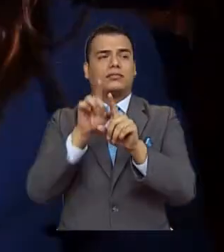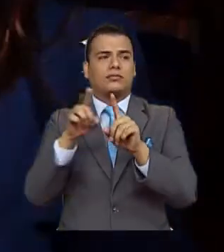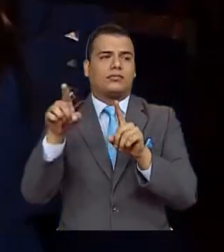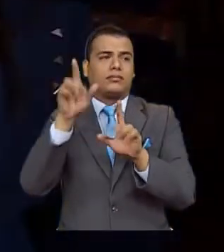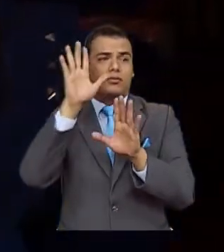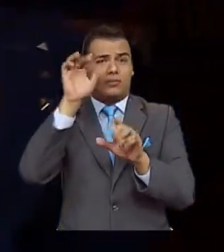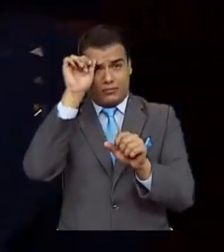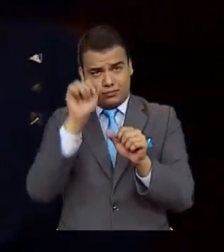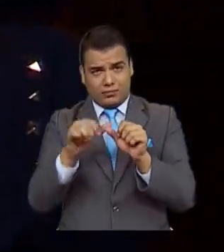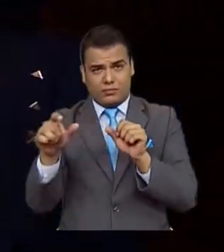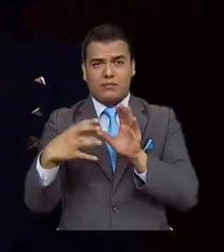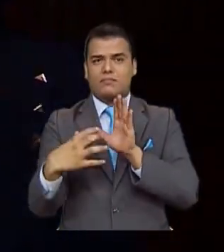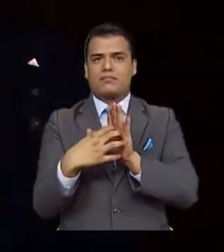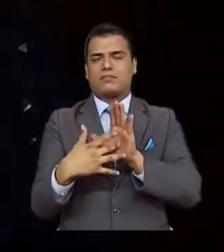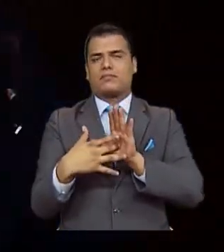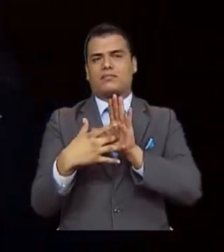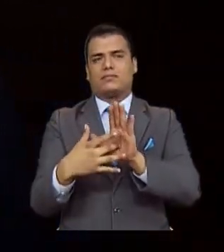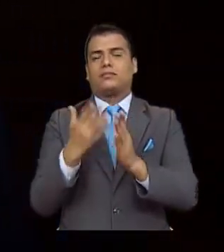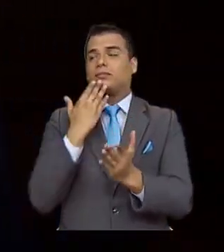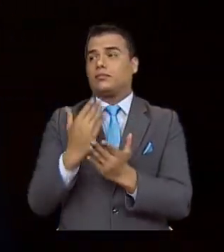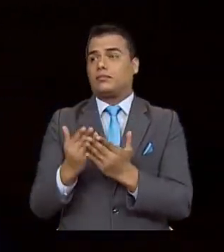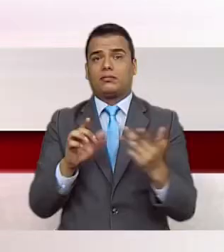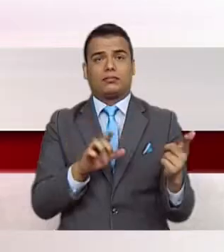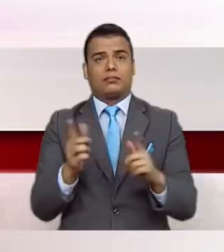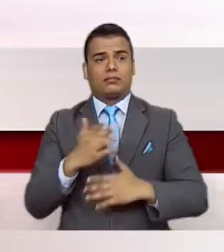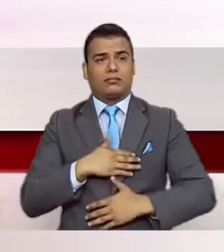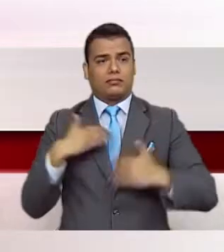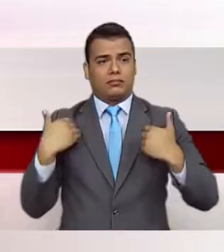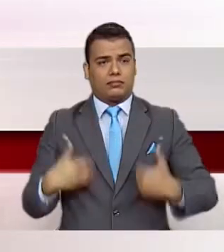gracias. Muchas gracias, Luis. Esta es toda la